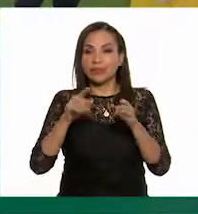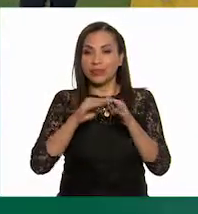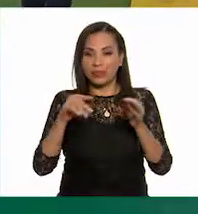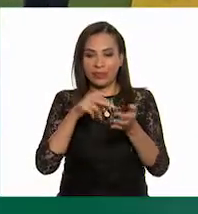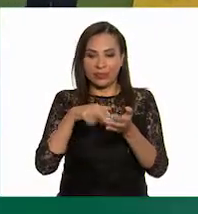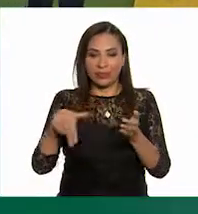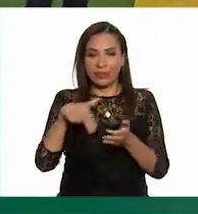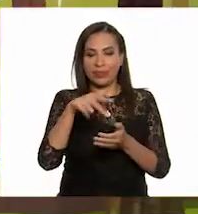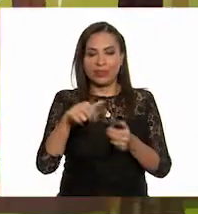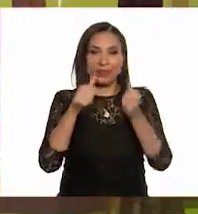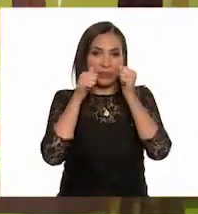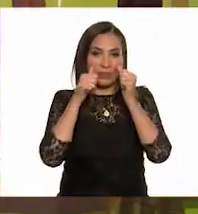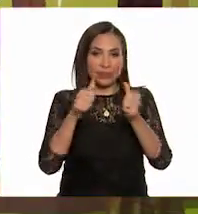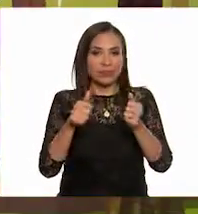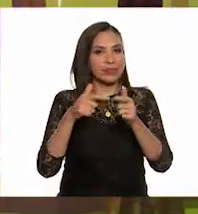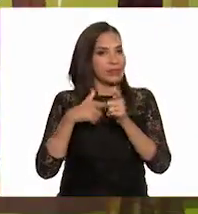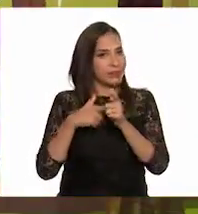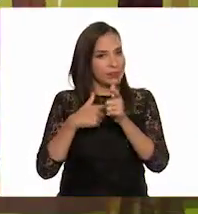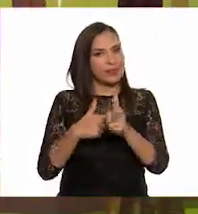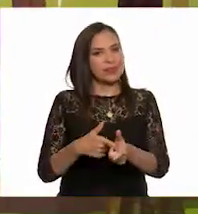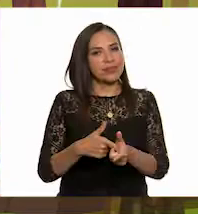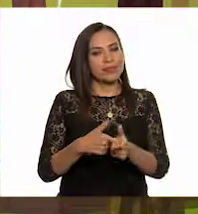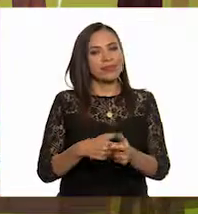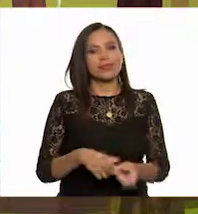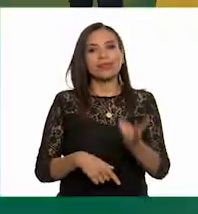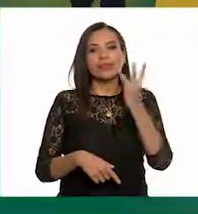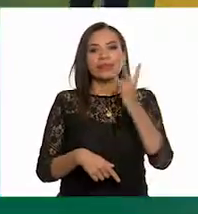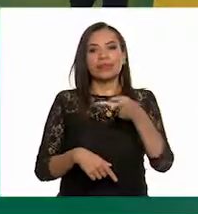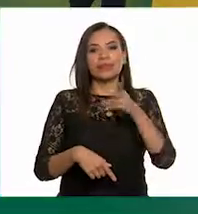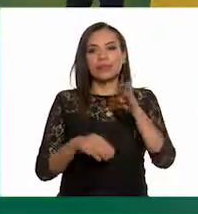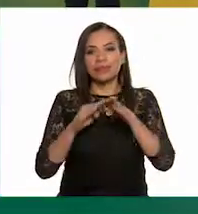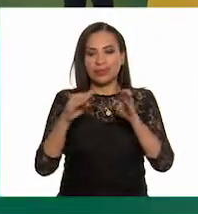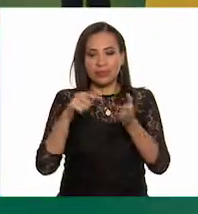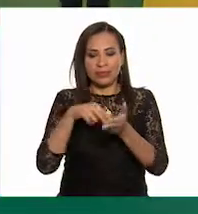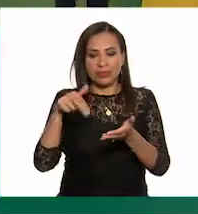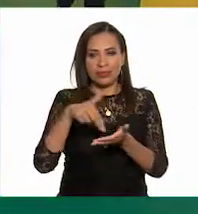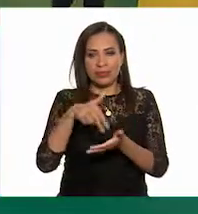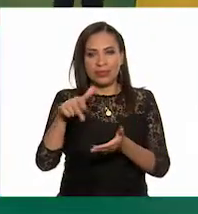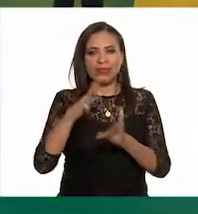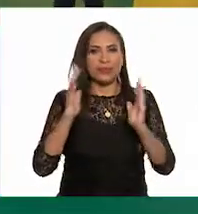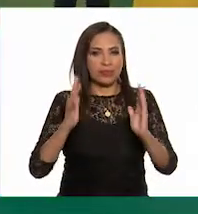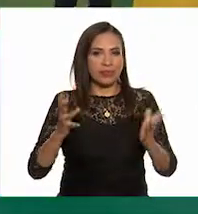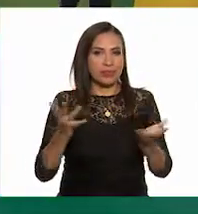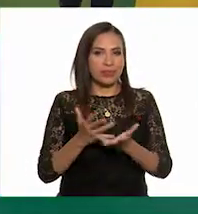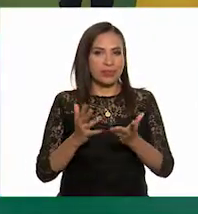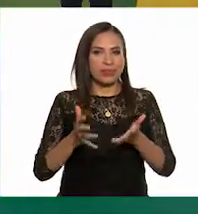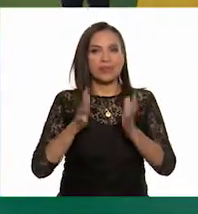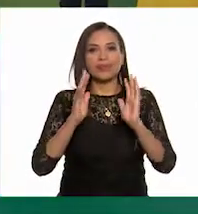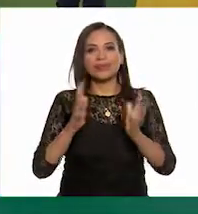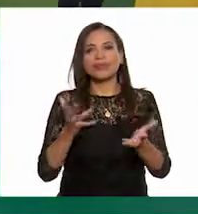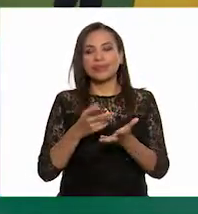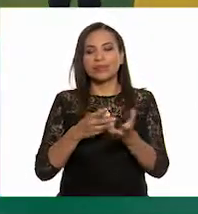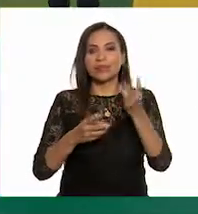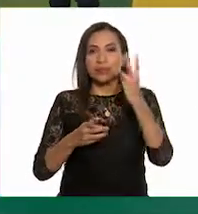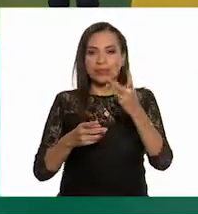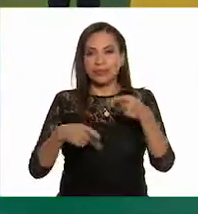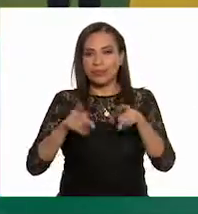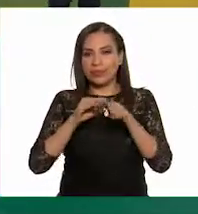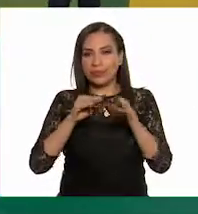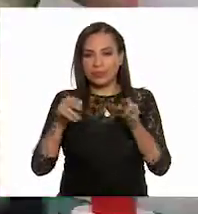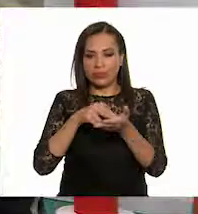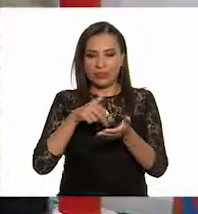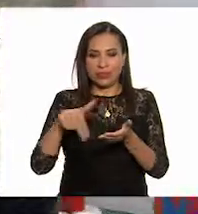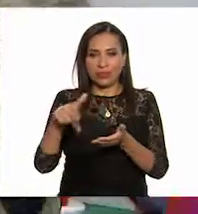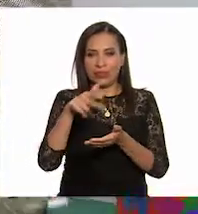pie, atento seguiré. 3 kilómetros a pie, ya hice, 3 kilómetros a